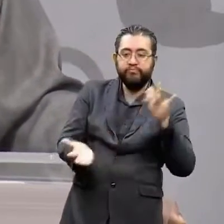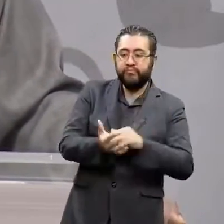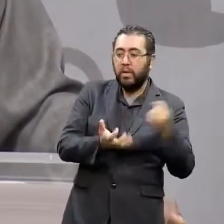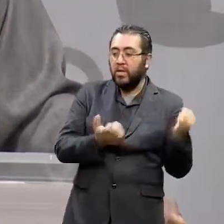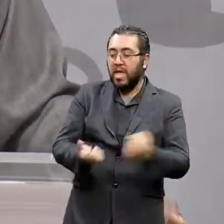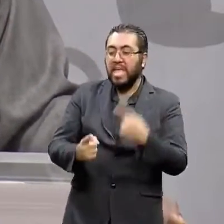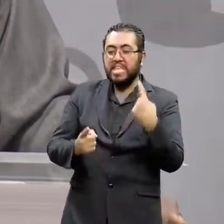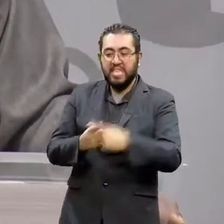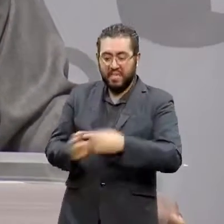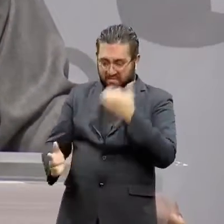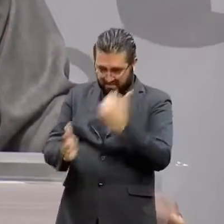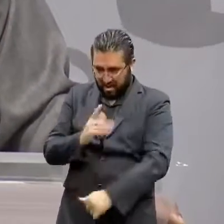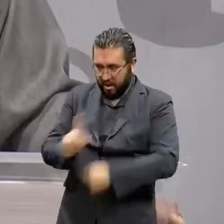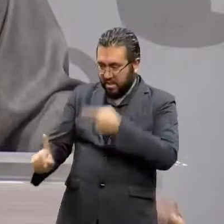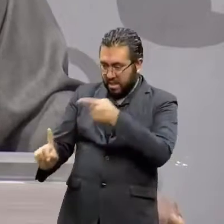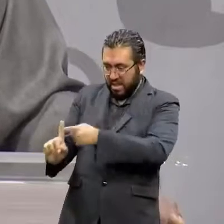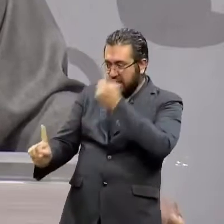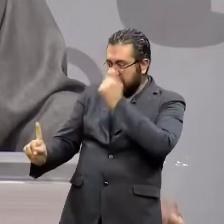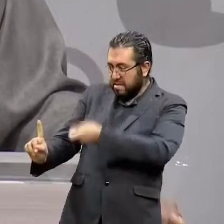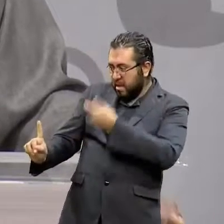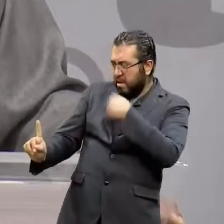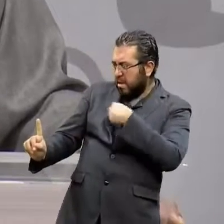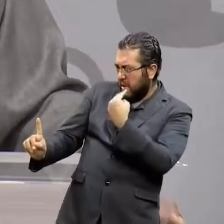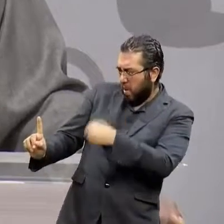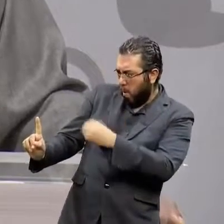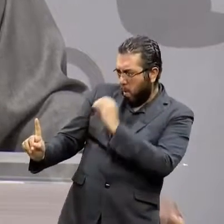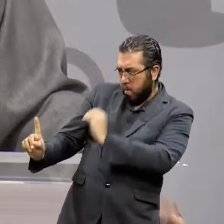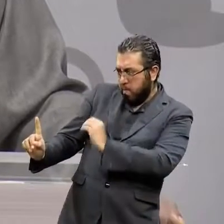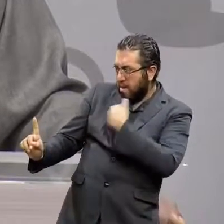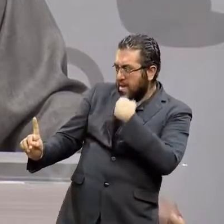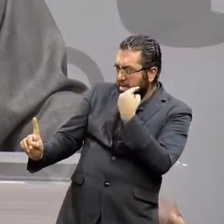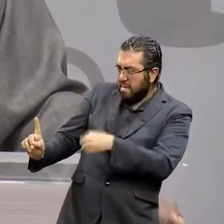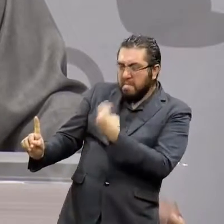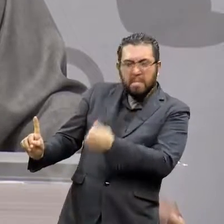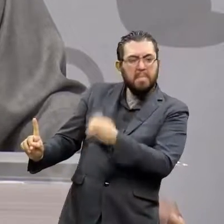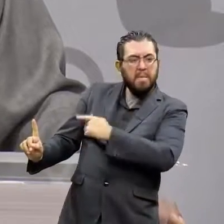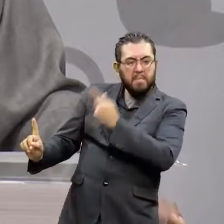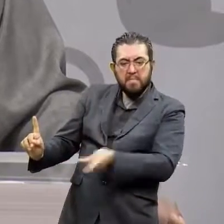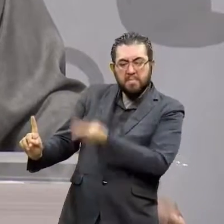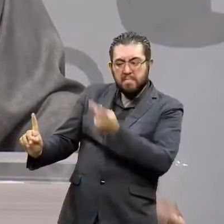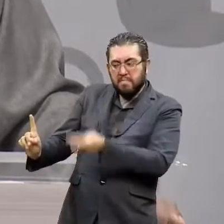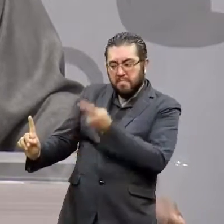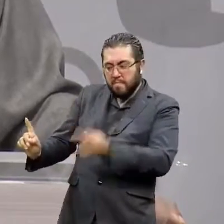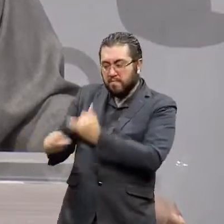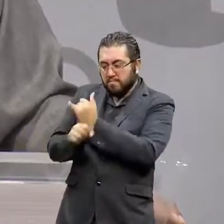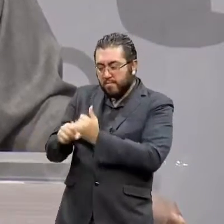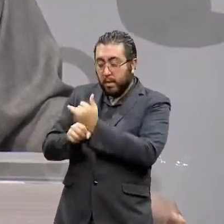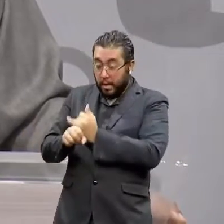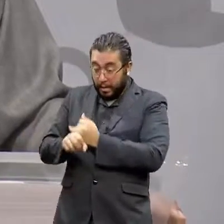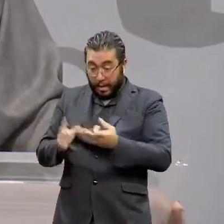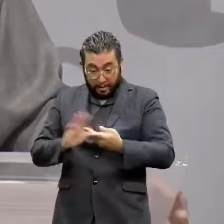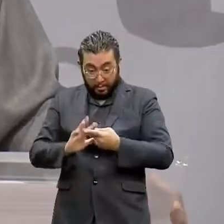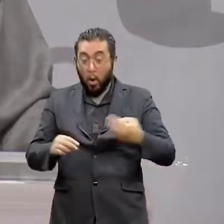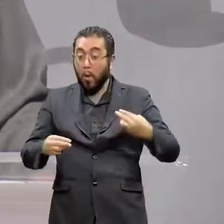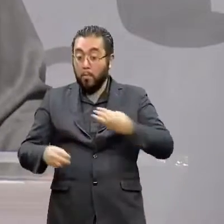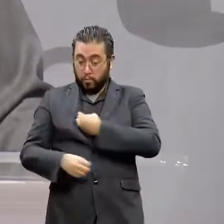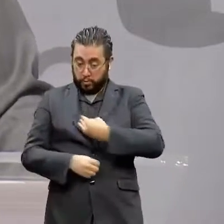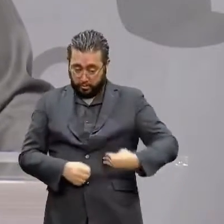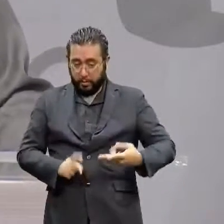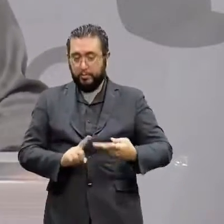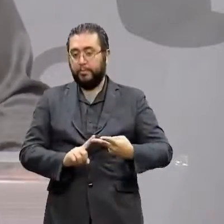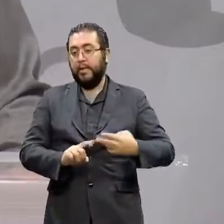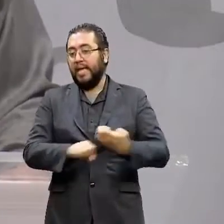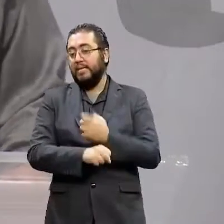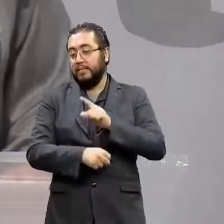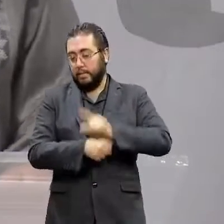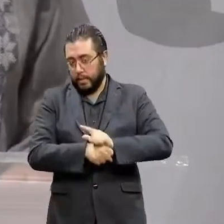personas sin vida y no solamente estamos haciendo un esfuerzo de carácter local y regional para revertir esta situación queremos